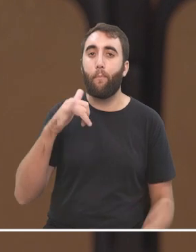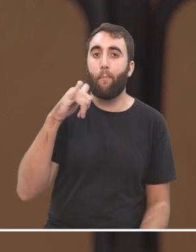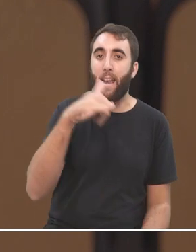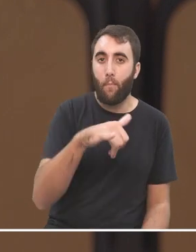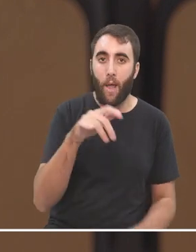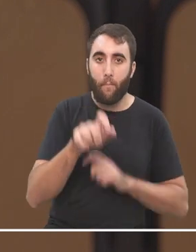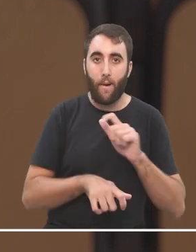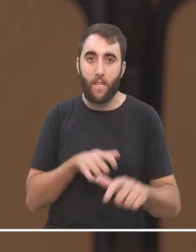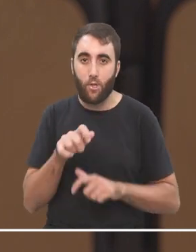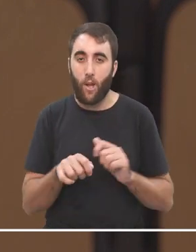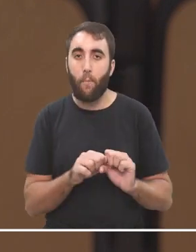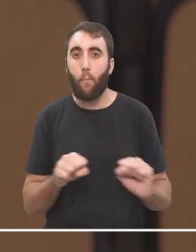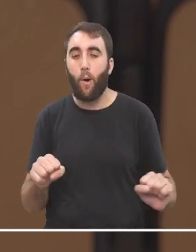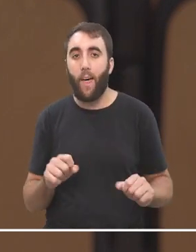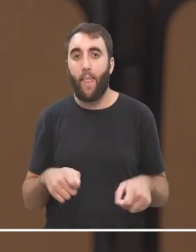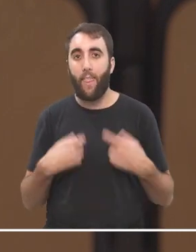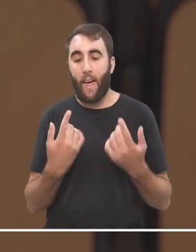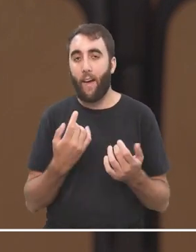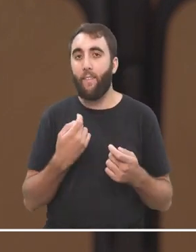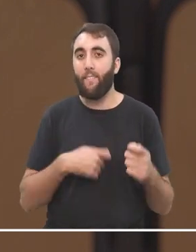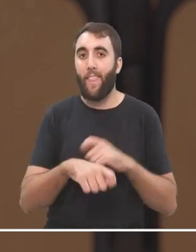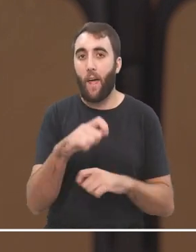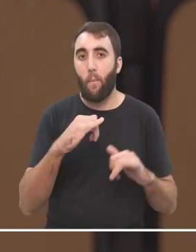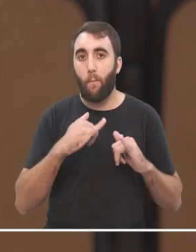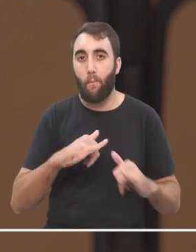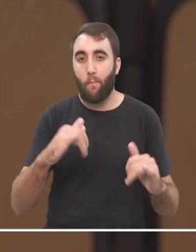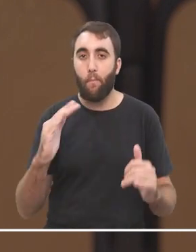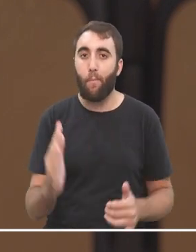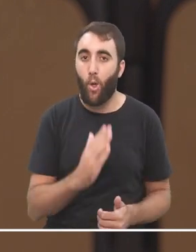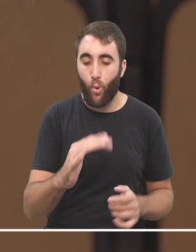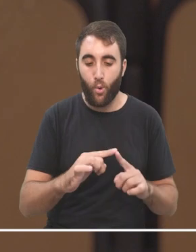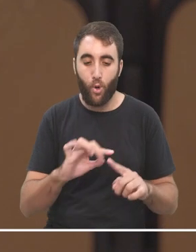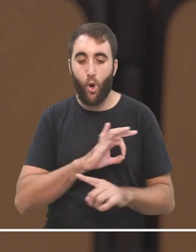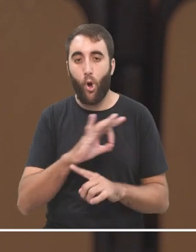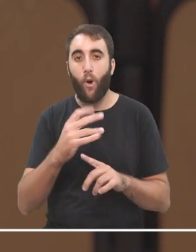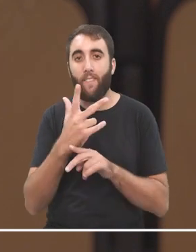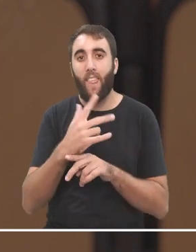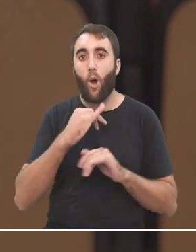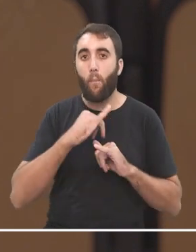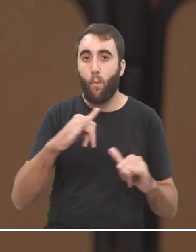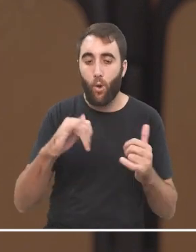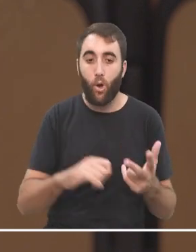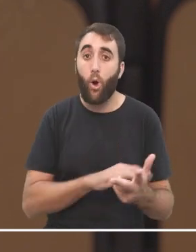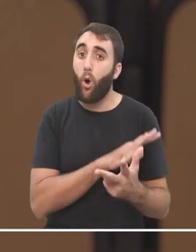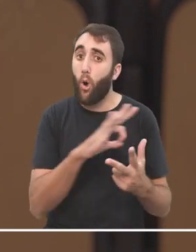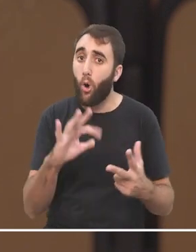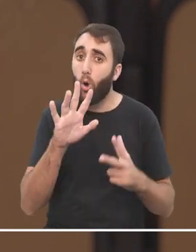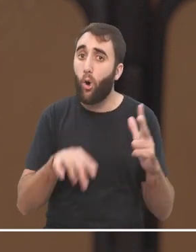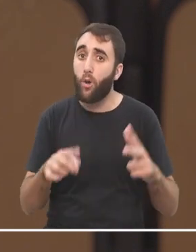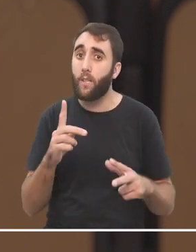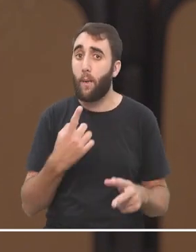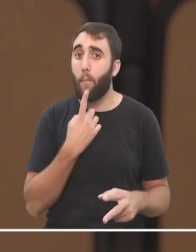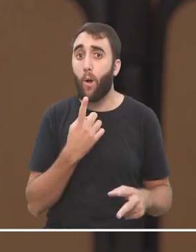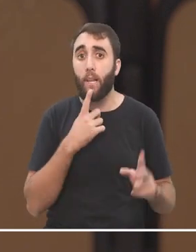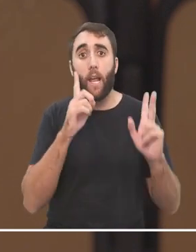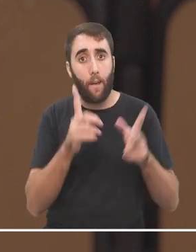personas posibles para poder bien venderles productos comerciales, pero también productos políticos para vender